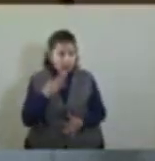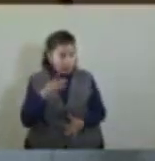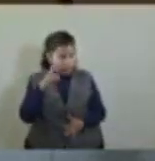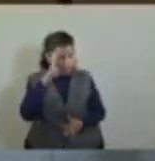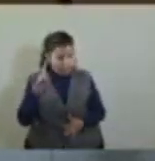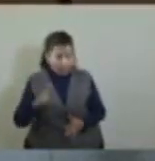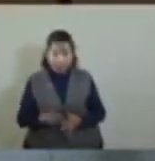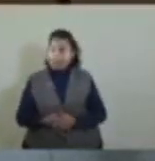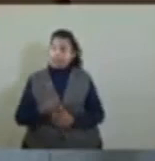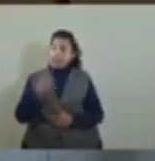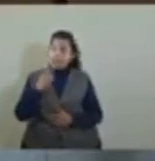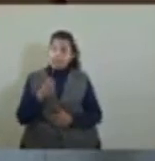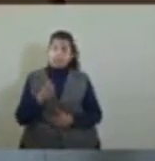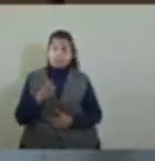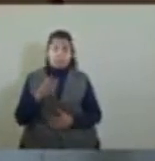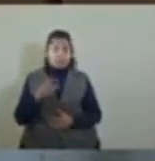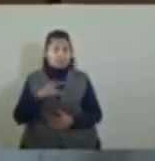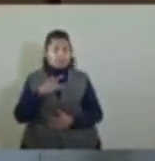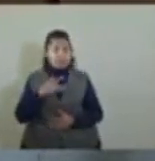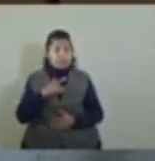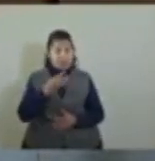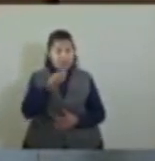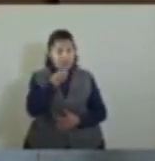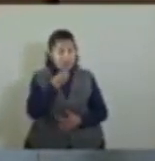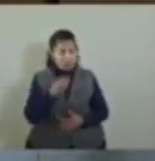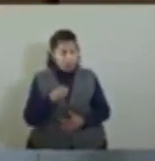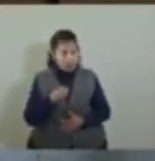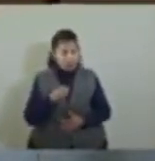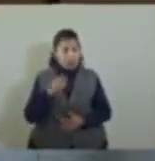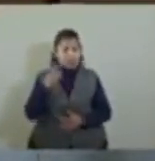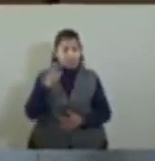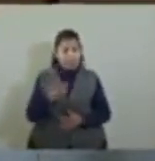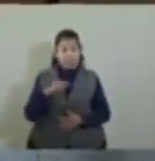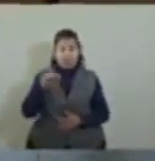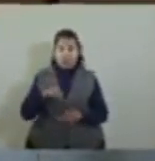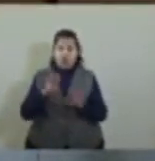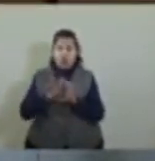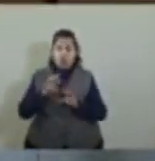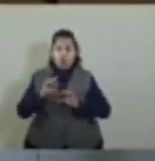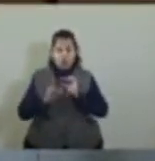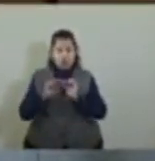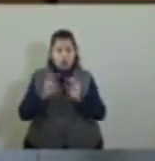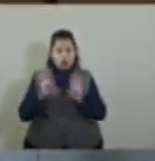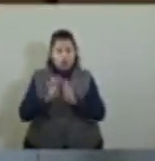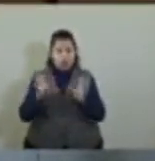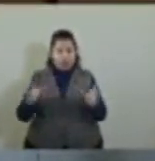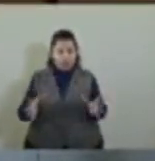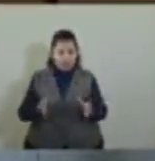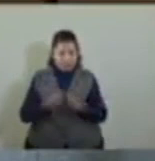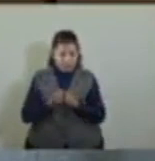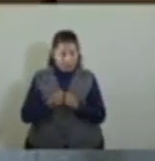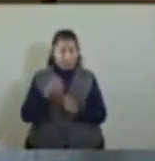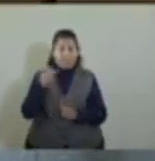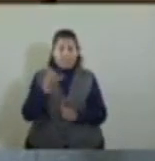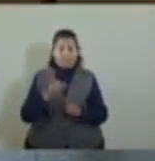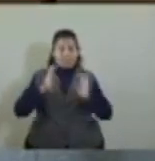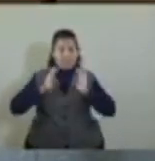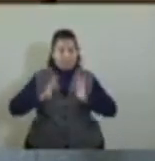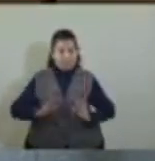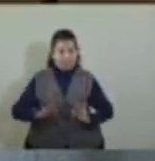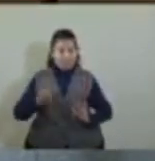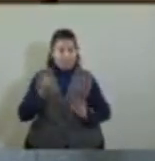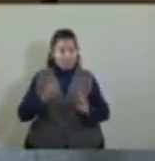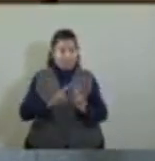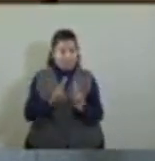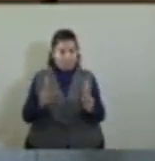Es nuestro compromiso recuperar y poner en el centro de los hogares la tranquilidad y la paz